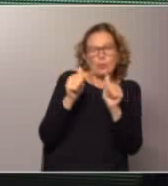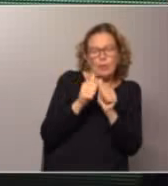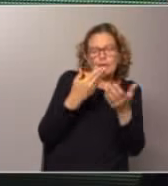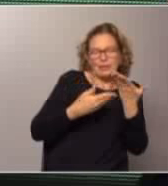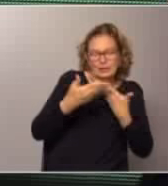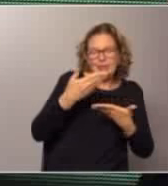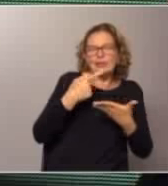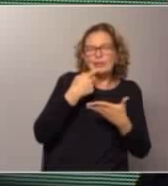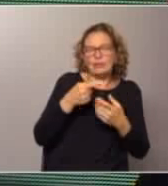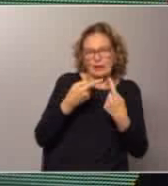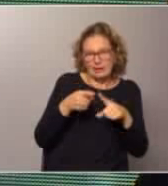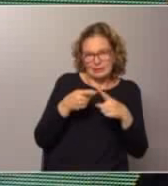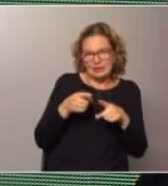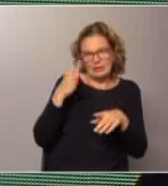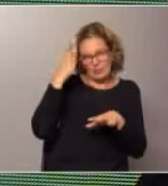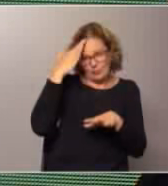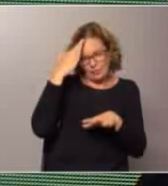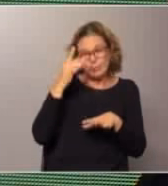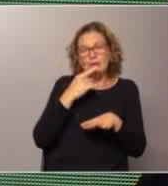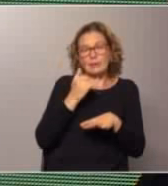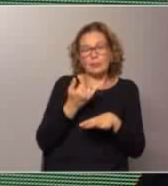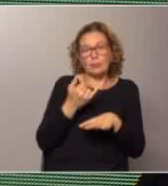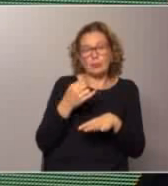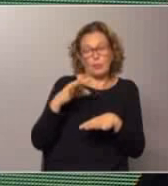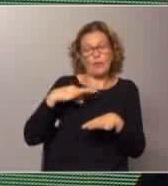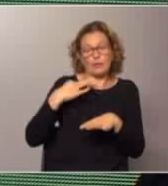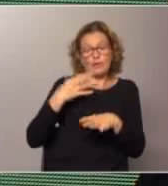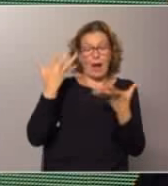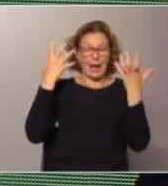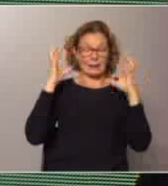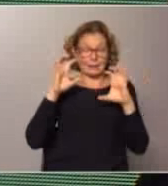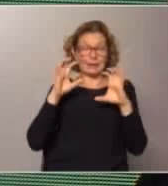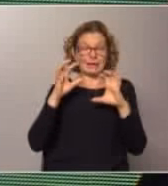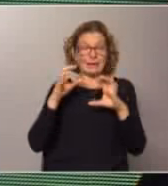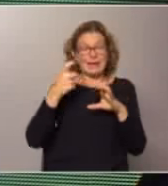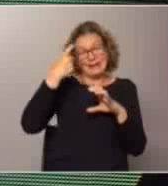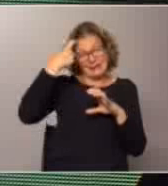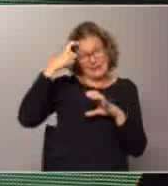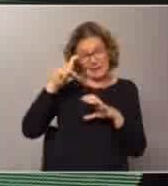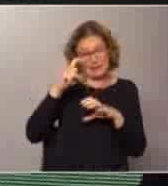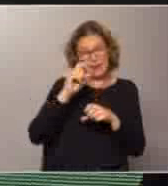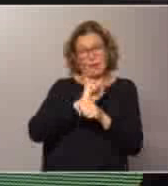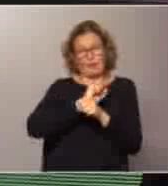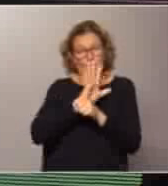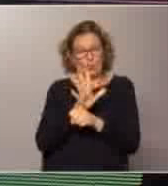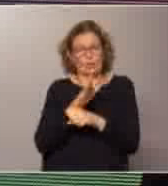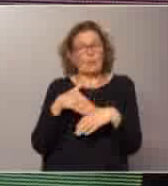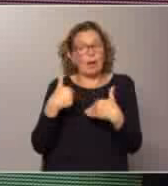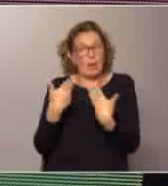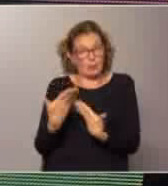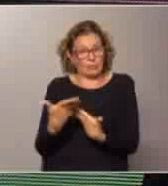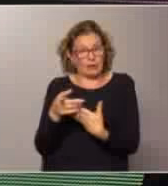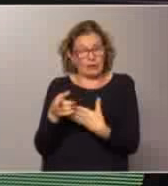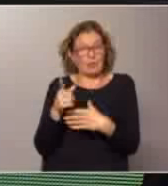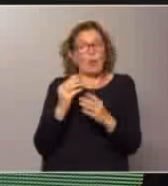distintos saberes distintas disciplinas y bueno como bichos vivos que somos las ciencias biológicas de las noticias puede aportar ahí pero es un